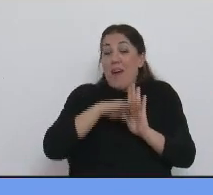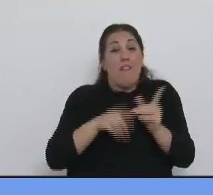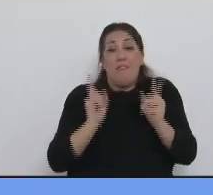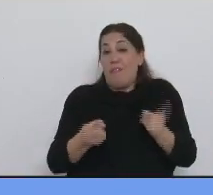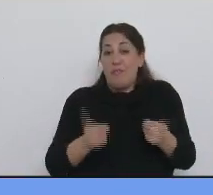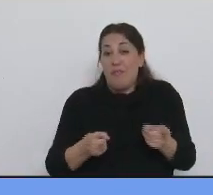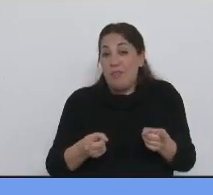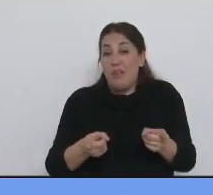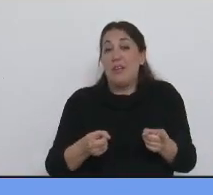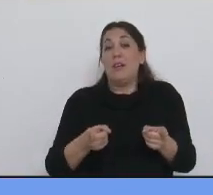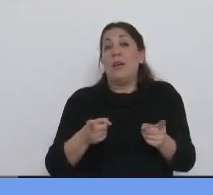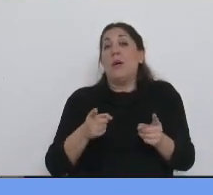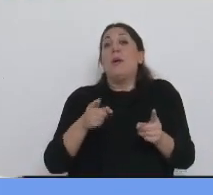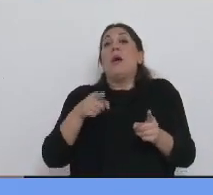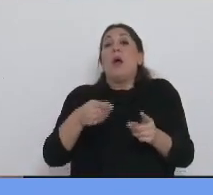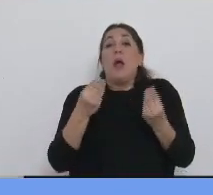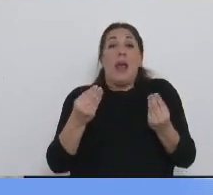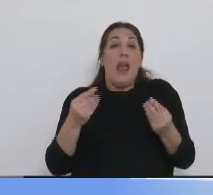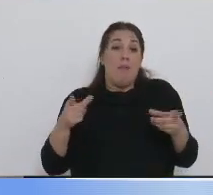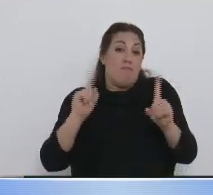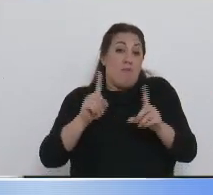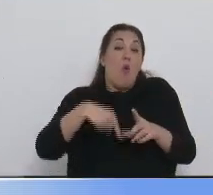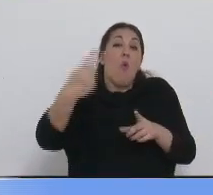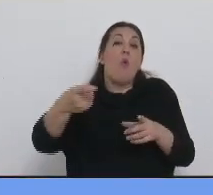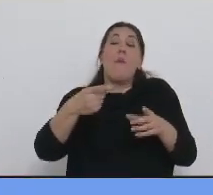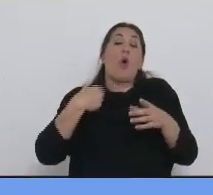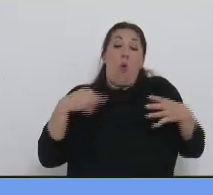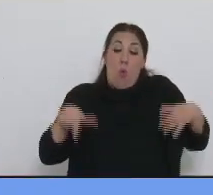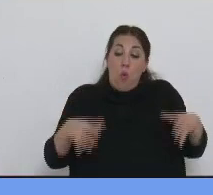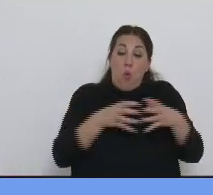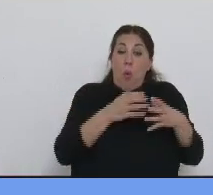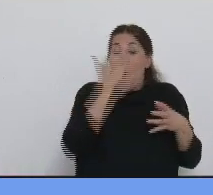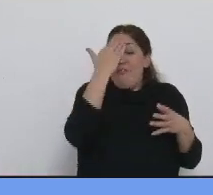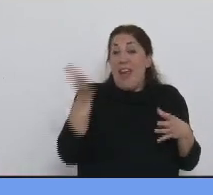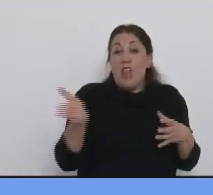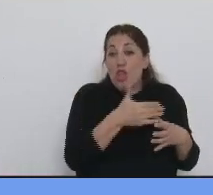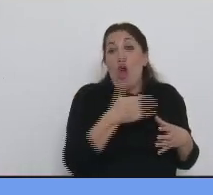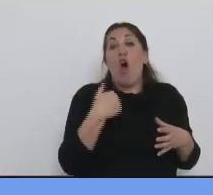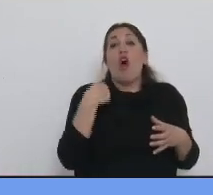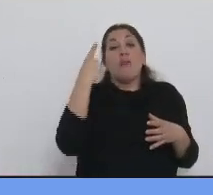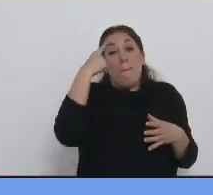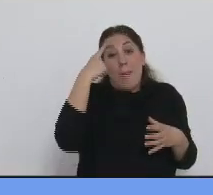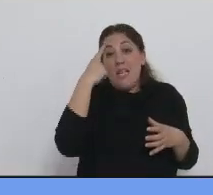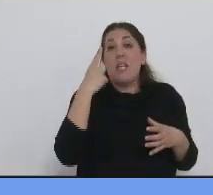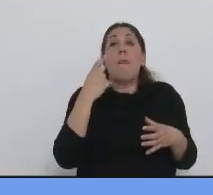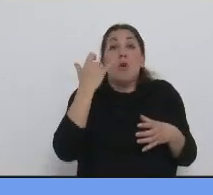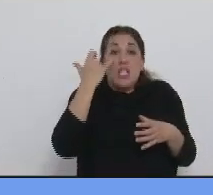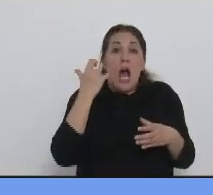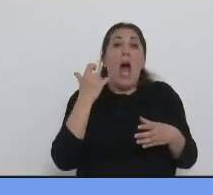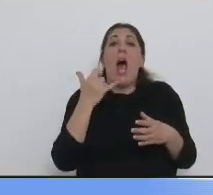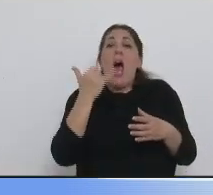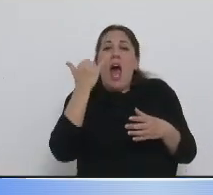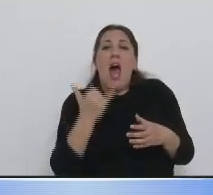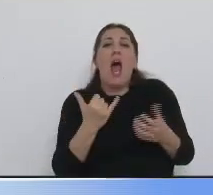desde el bloque el interbloque del frente de todos consideremos que éste se han agotado las dudas respecto